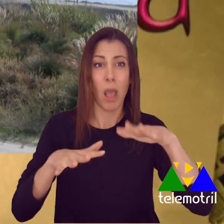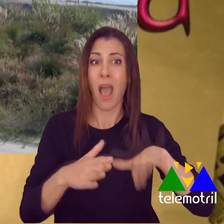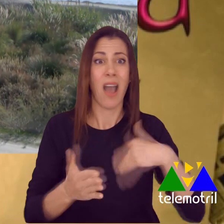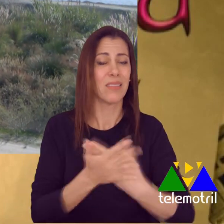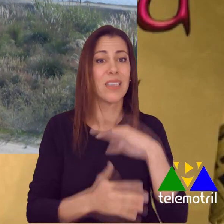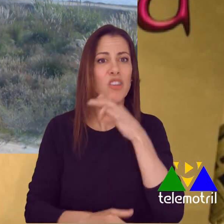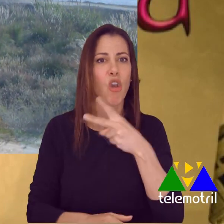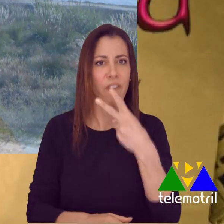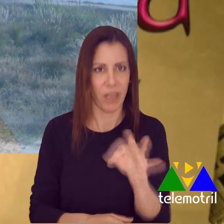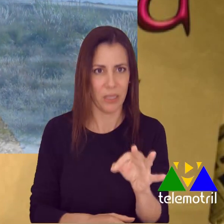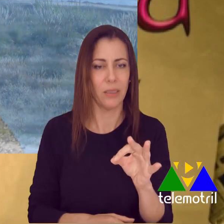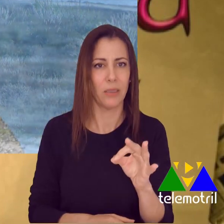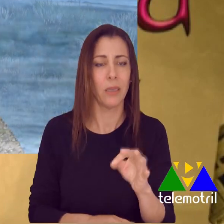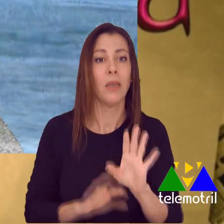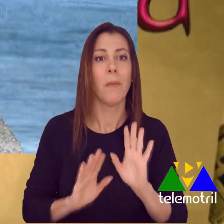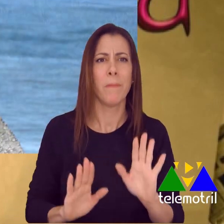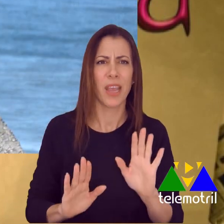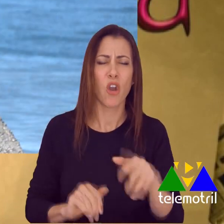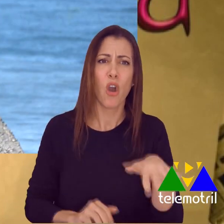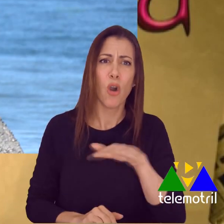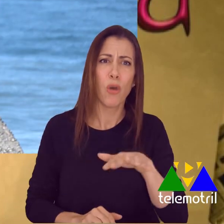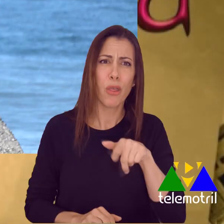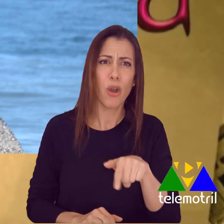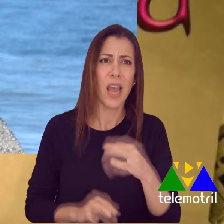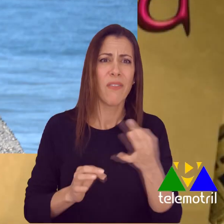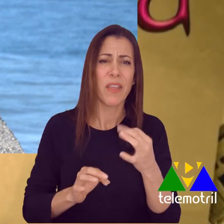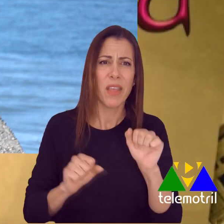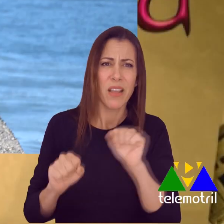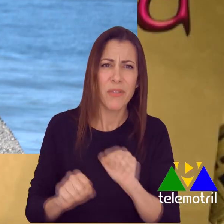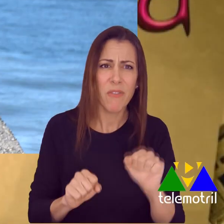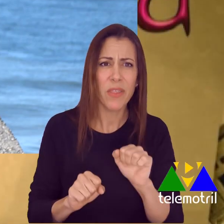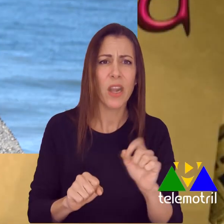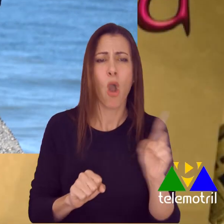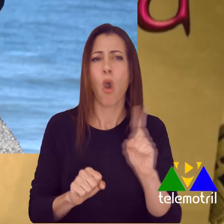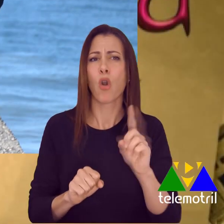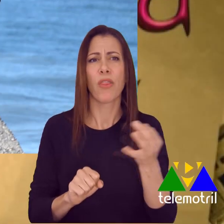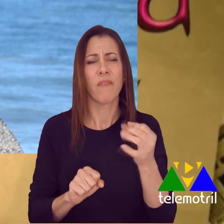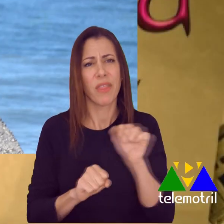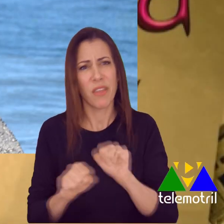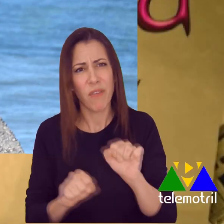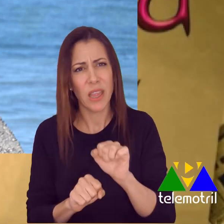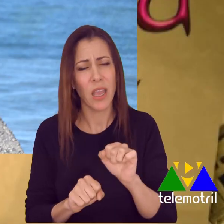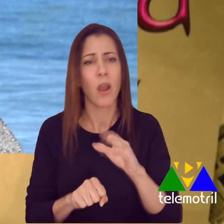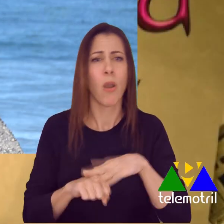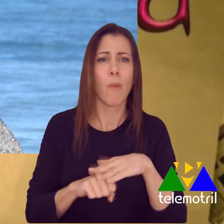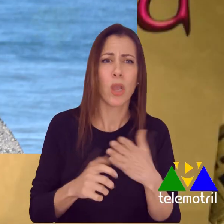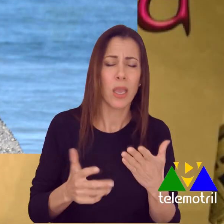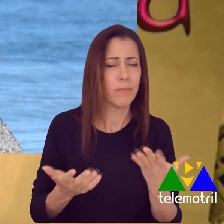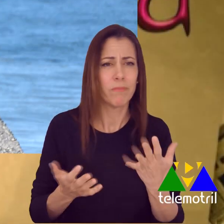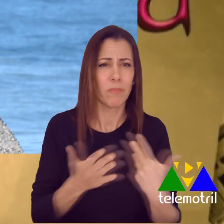XX. Es decir, que... Pero por tanto, ¿eran zonas que había que defender o no había que defenderlas, puesto que eran casi baldías?